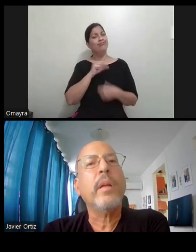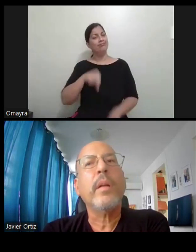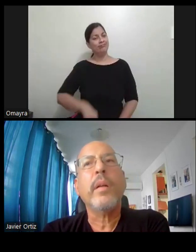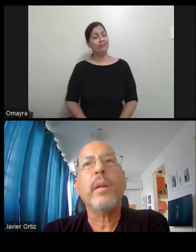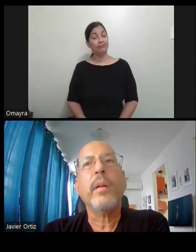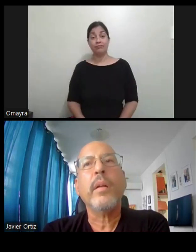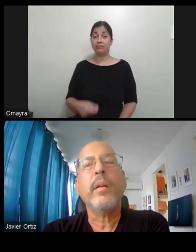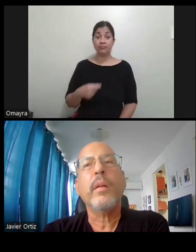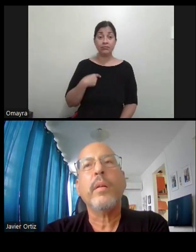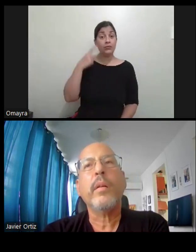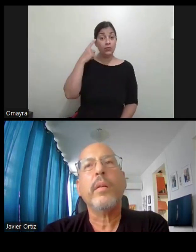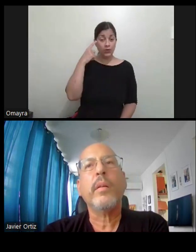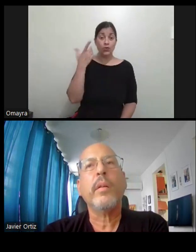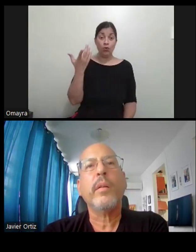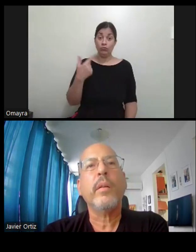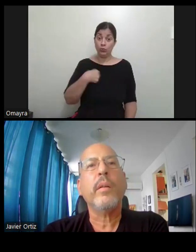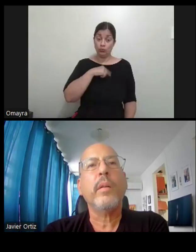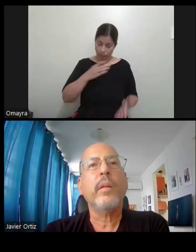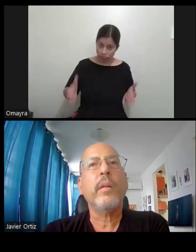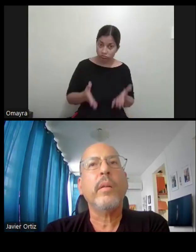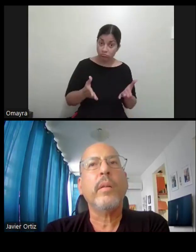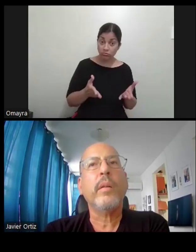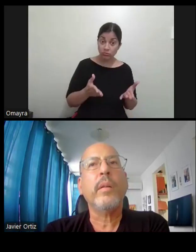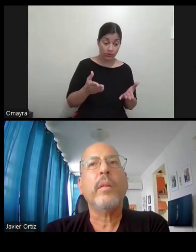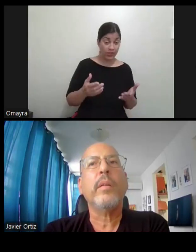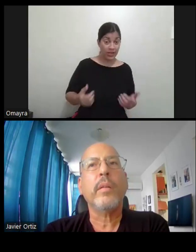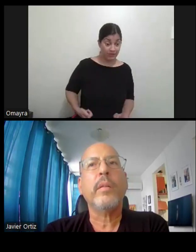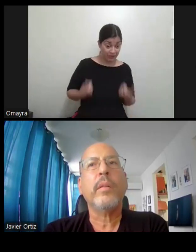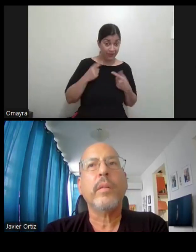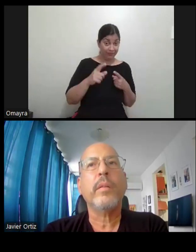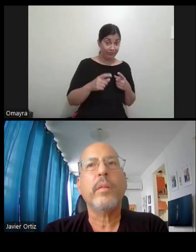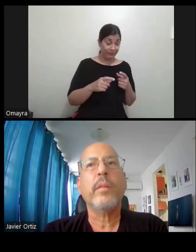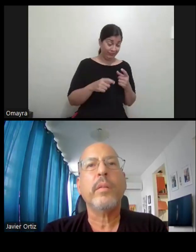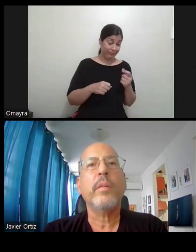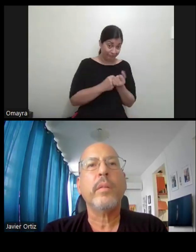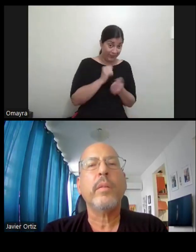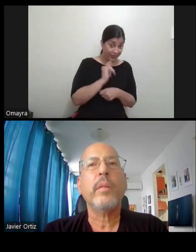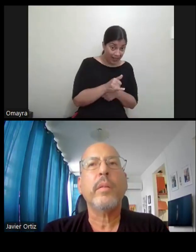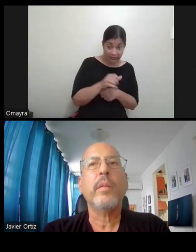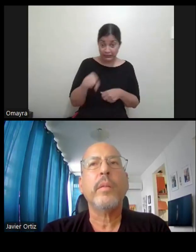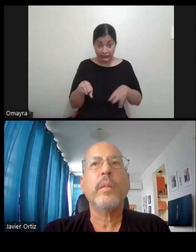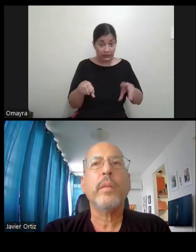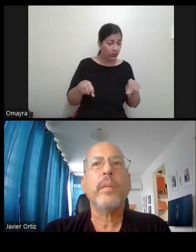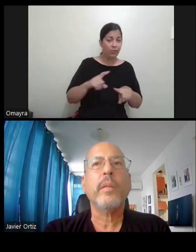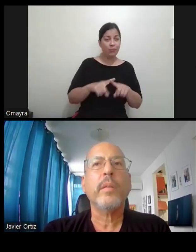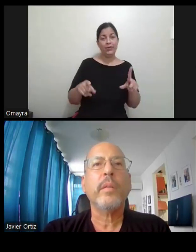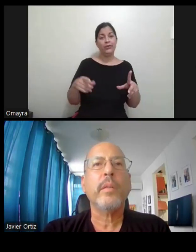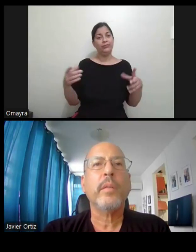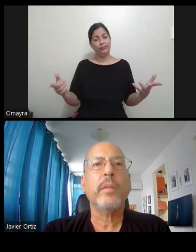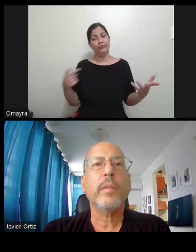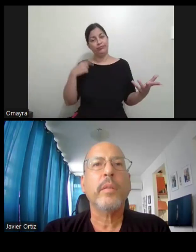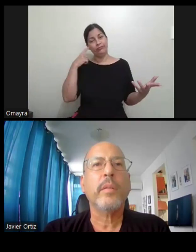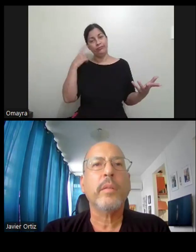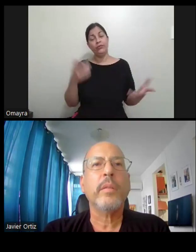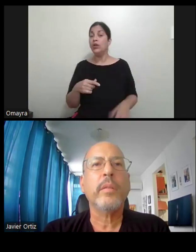creo que sería no cultivarlo, ¿verdad? Si tú vas a vivir o no vas a vivir son otros, pero no hacer nada con arte, me parece que es una falta de respeto a la vida. Wow,